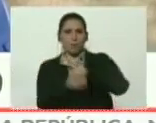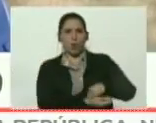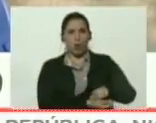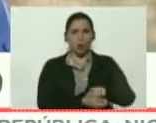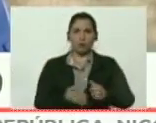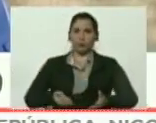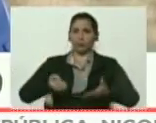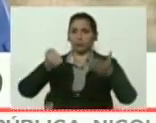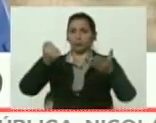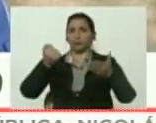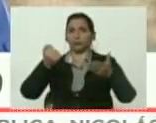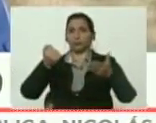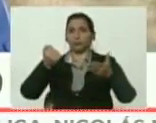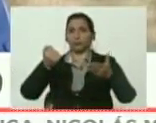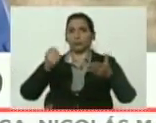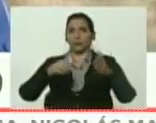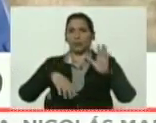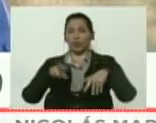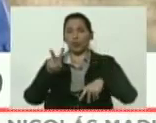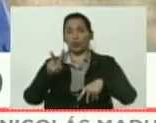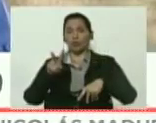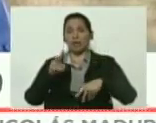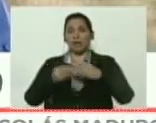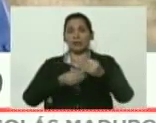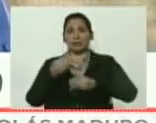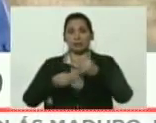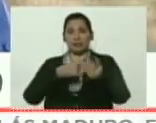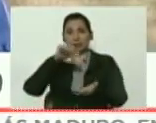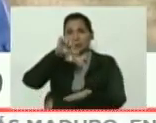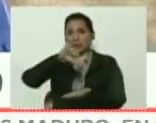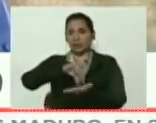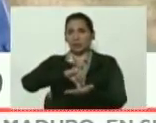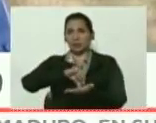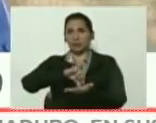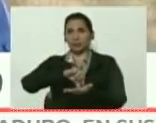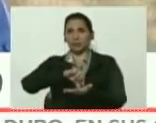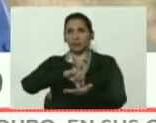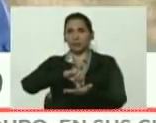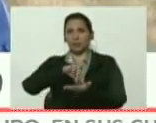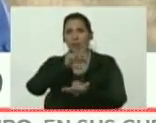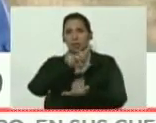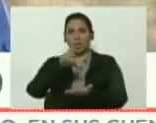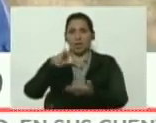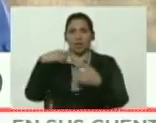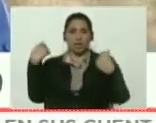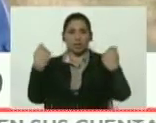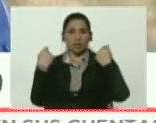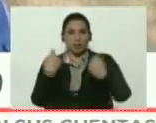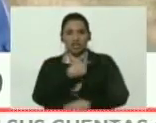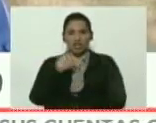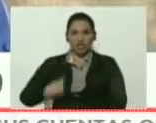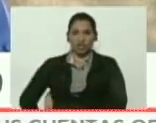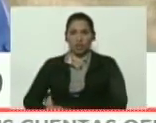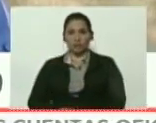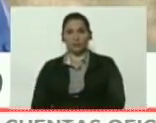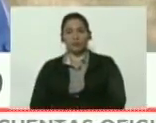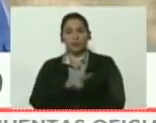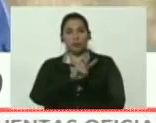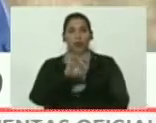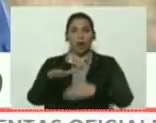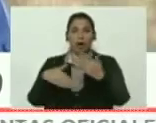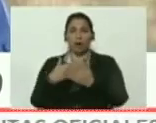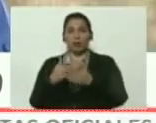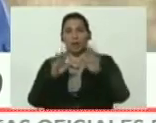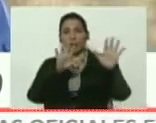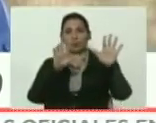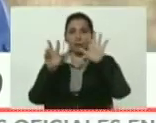Premier 12 a desarrollarse en la ciudad de Taichung, República Popular China, del 2 al